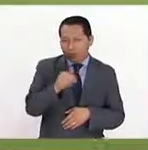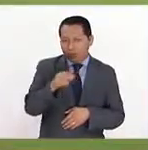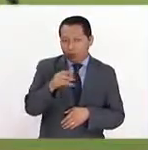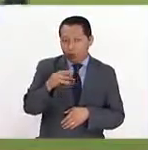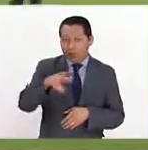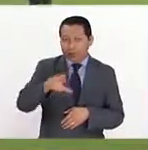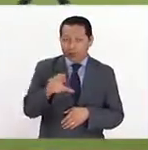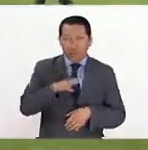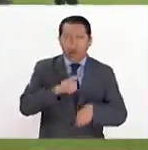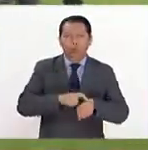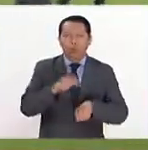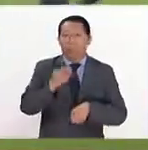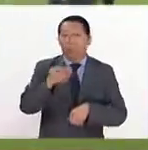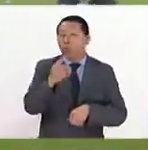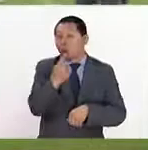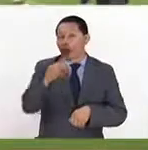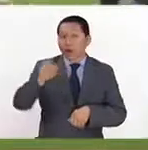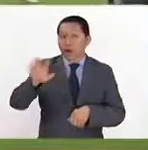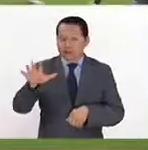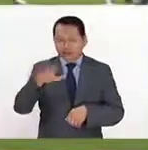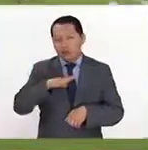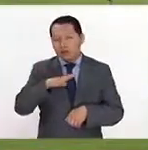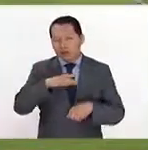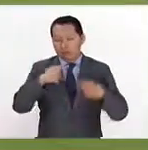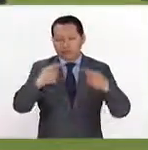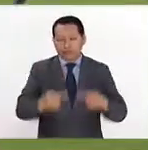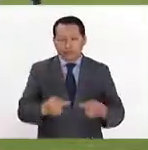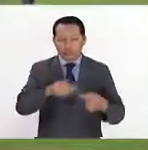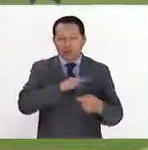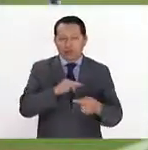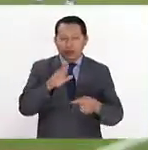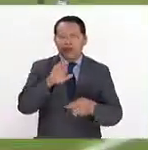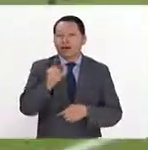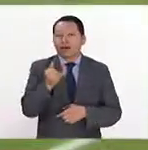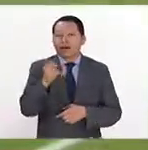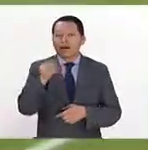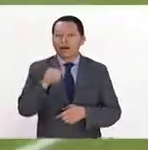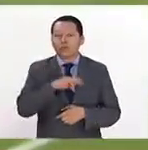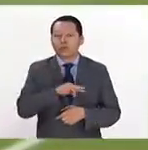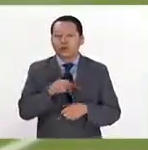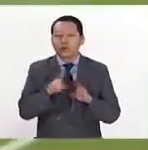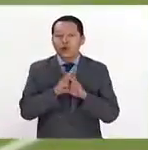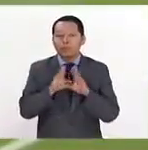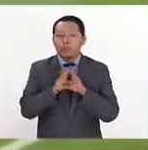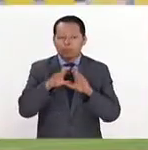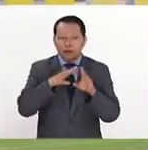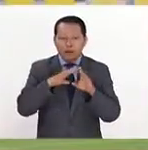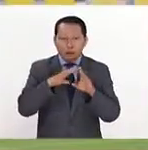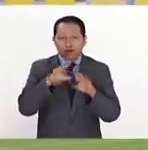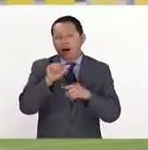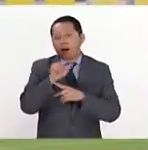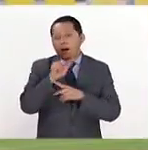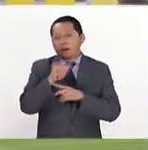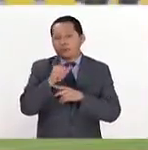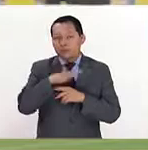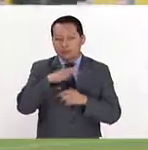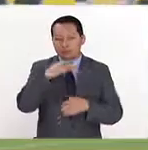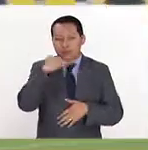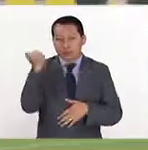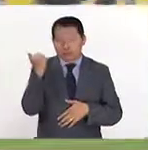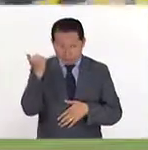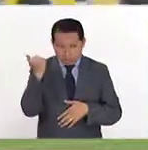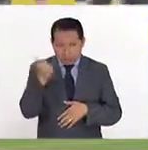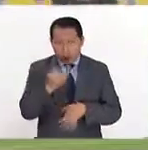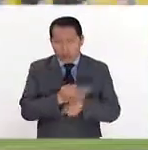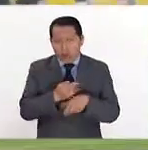la 1:45 de la tarde al Besiktas. El Bayern Múnich estará haciendo los honores en el Allianz Arena. Los alemanes, que ahora